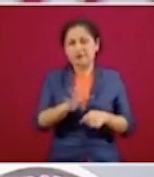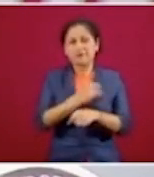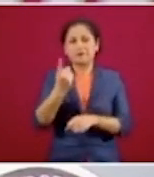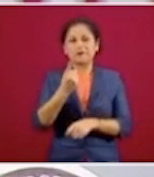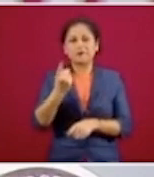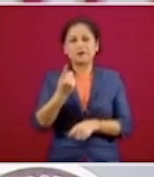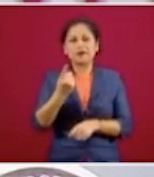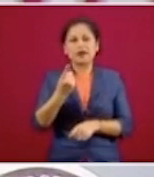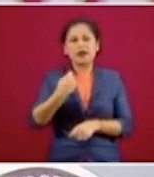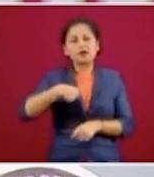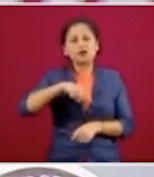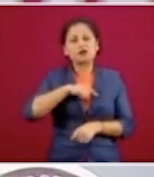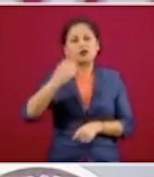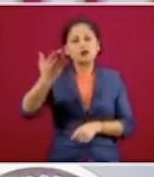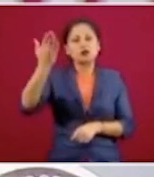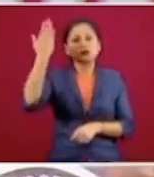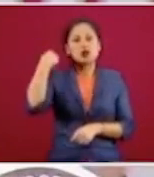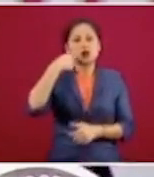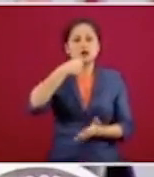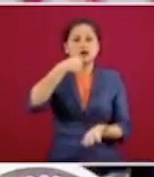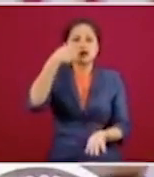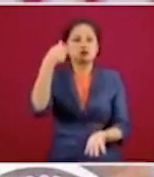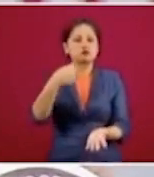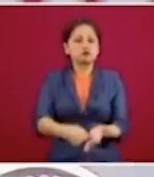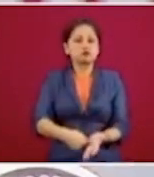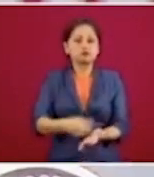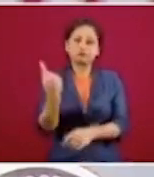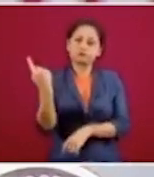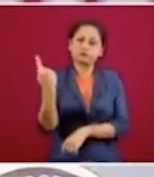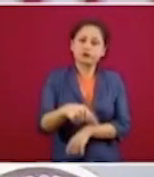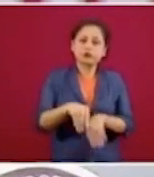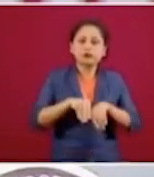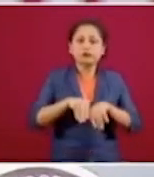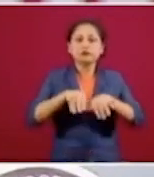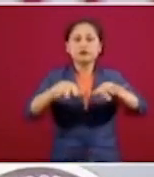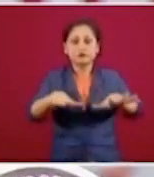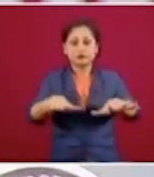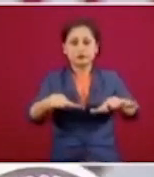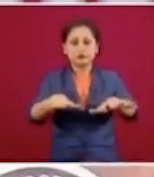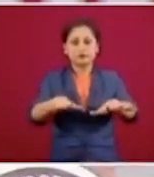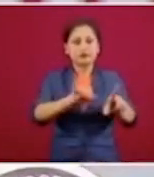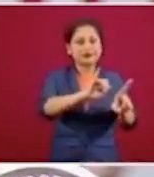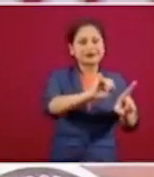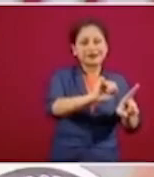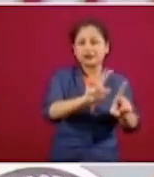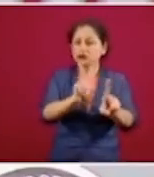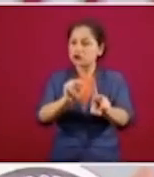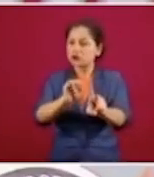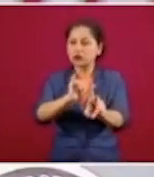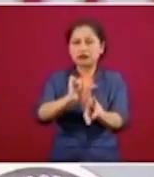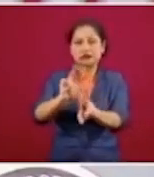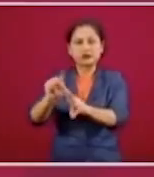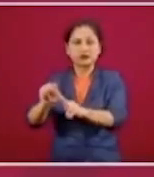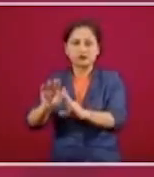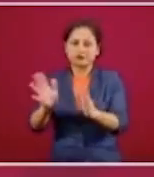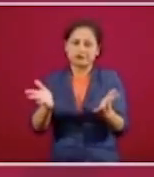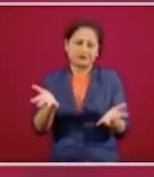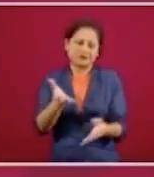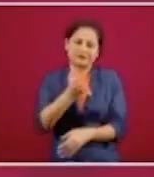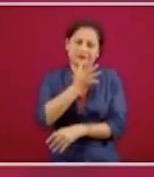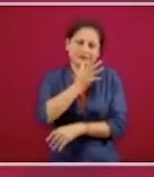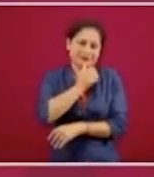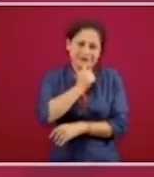expedir un decreto con excepciones, porque entonces ya no iba a tener